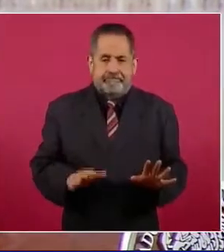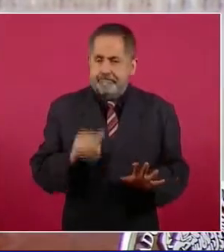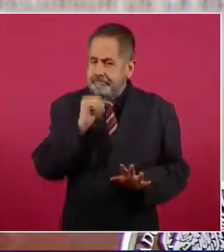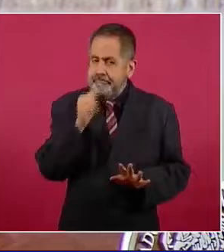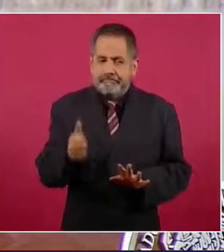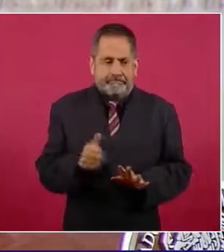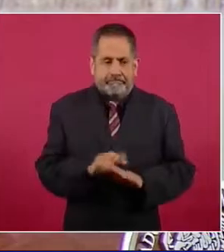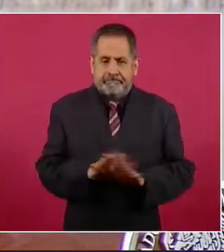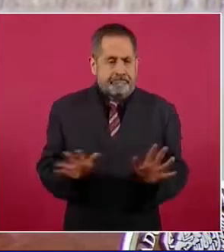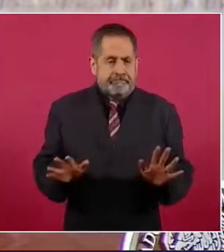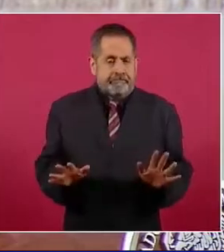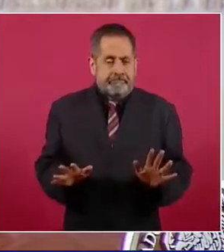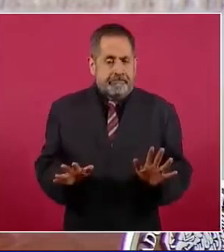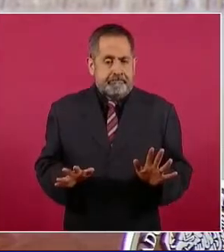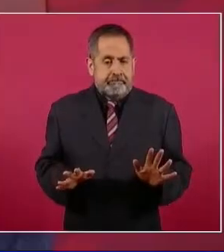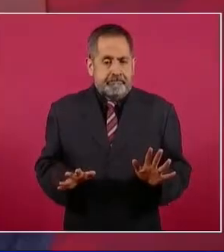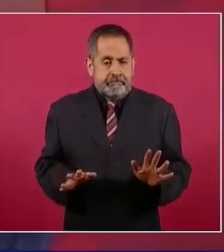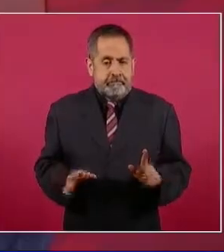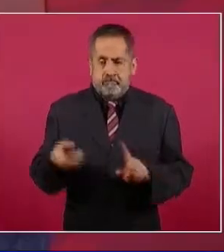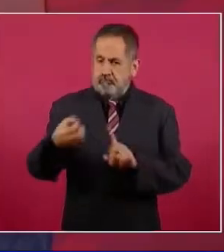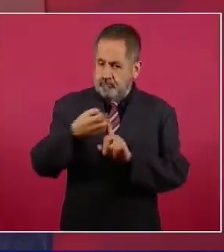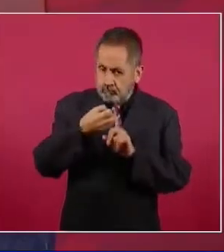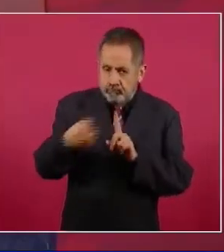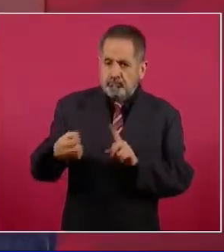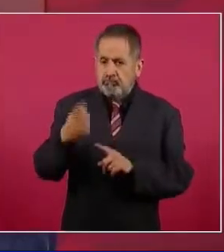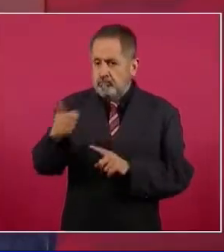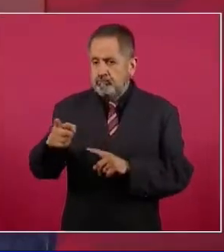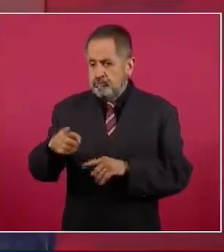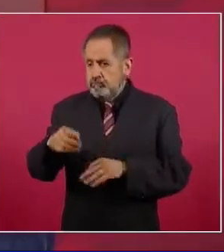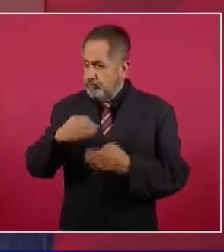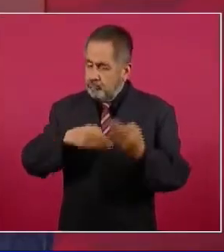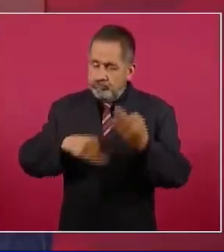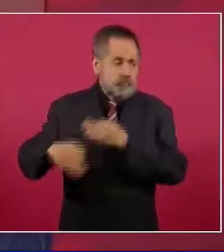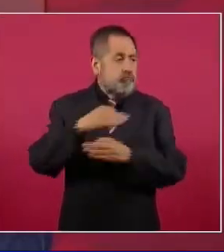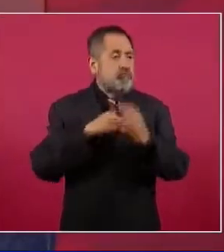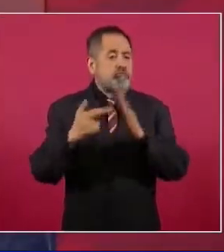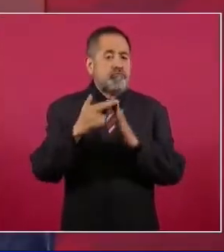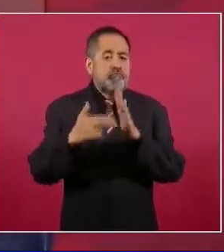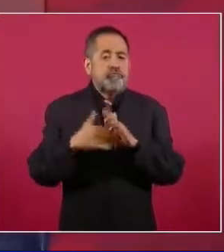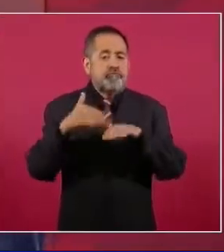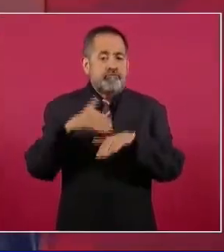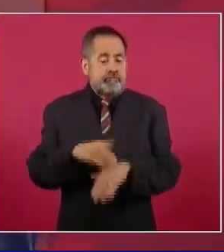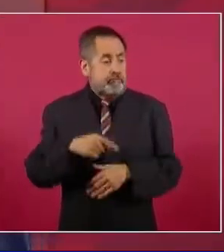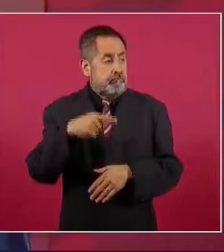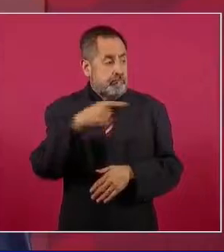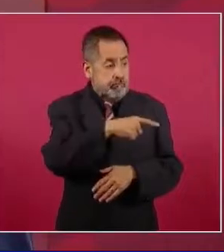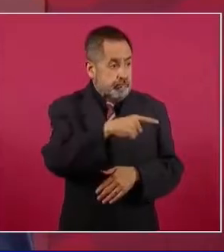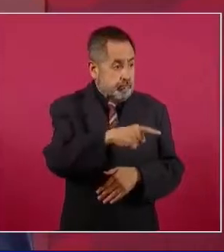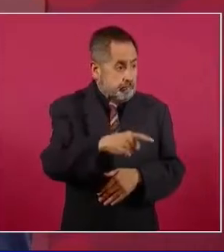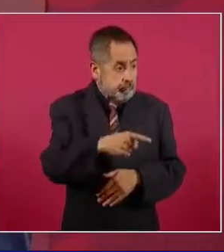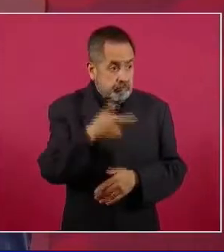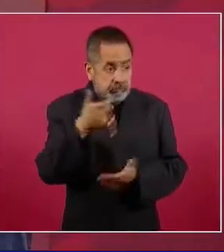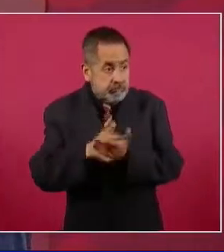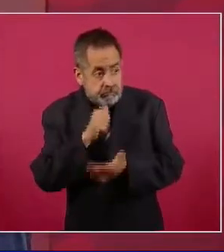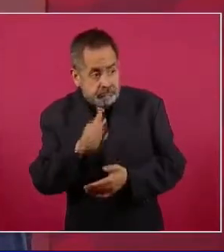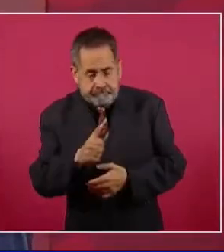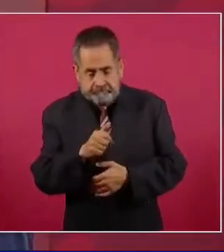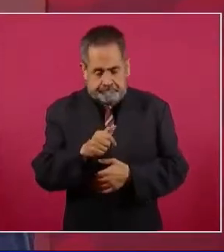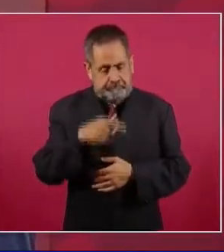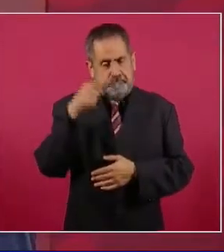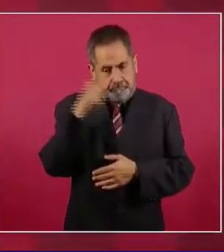solo poniendo orden y que los que no pagaban paguen